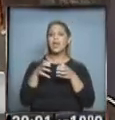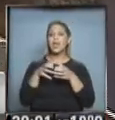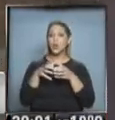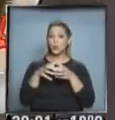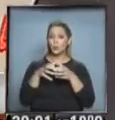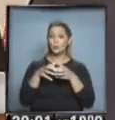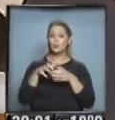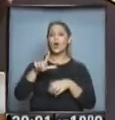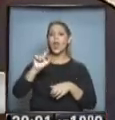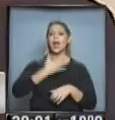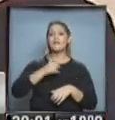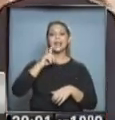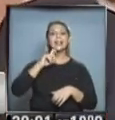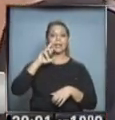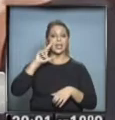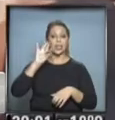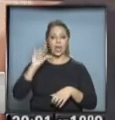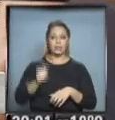Fraternidad. Ampliaremos.